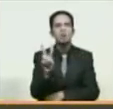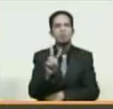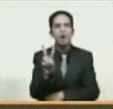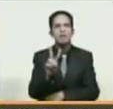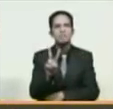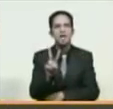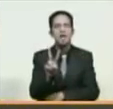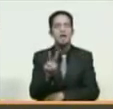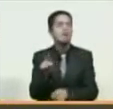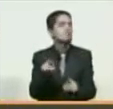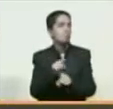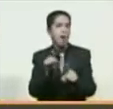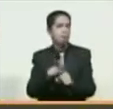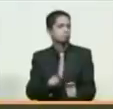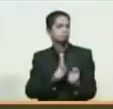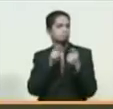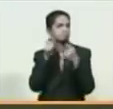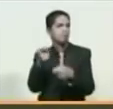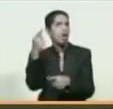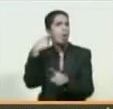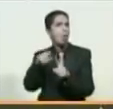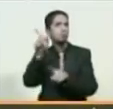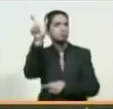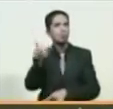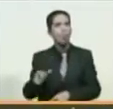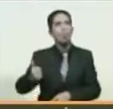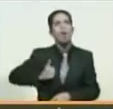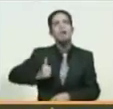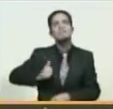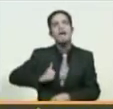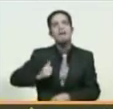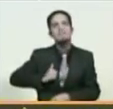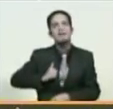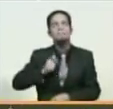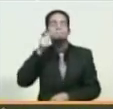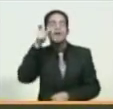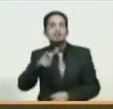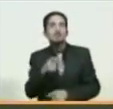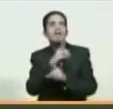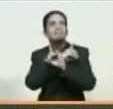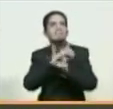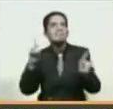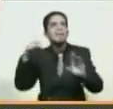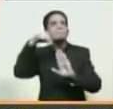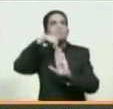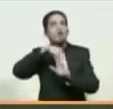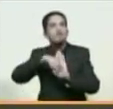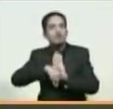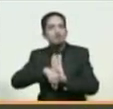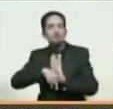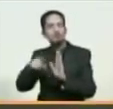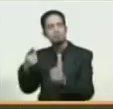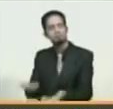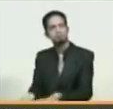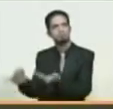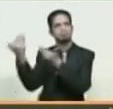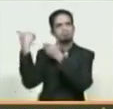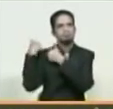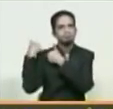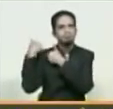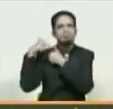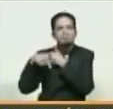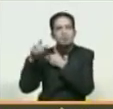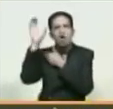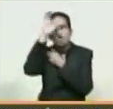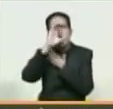lo hubiese correspondido a cualquier demócrata profundo que tiene en sus manos, en su